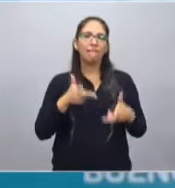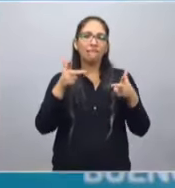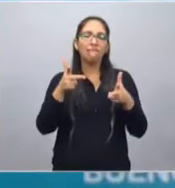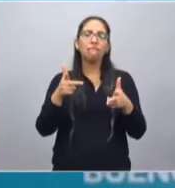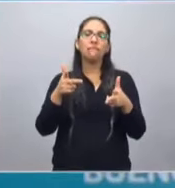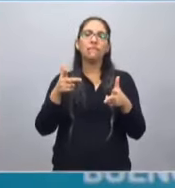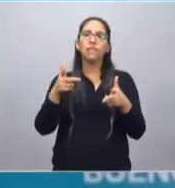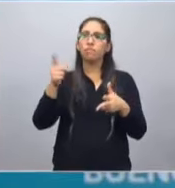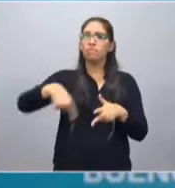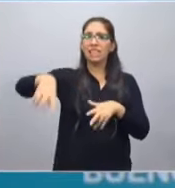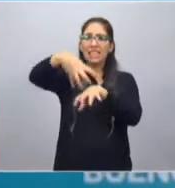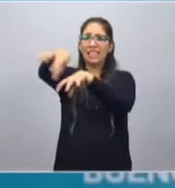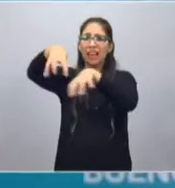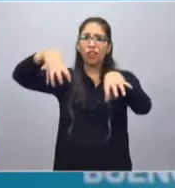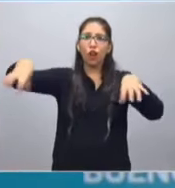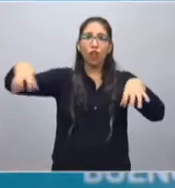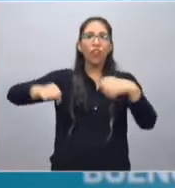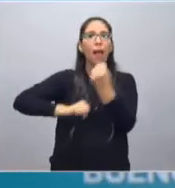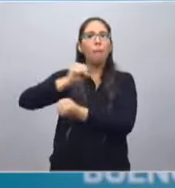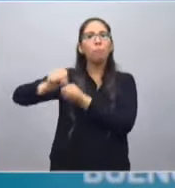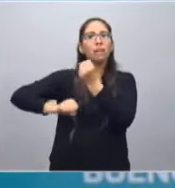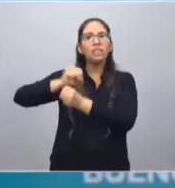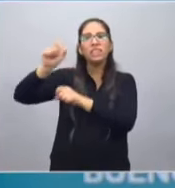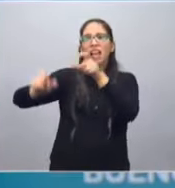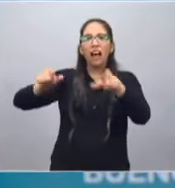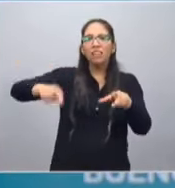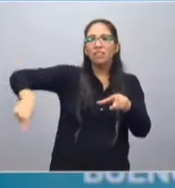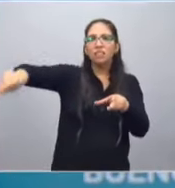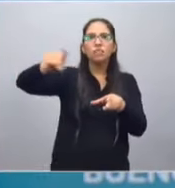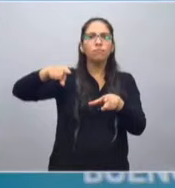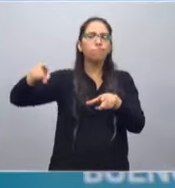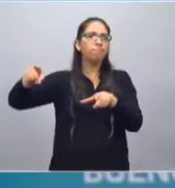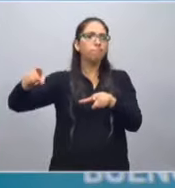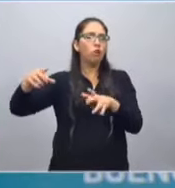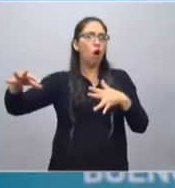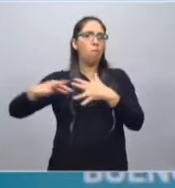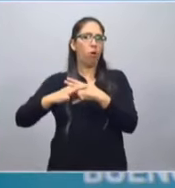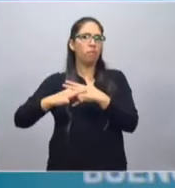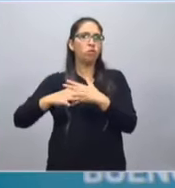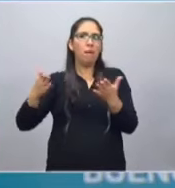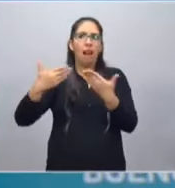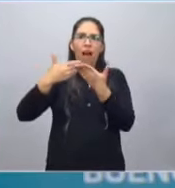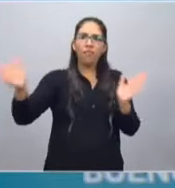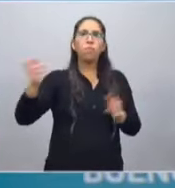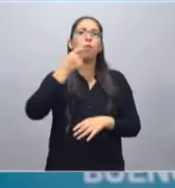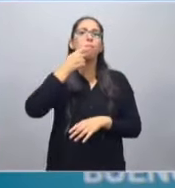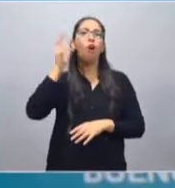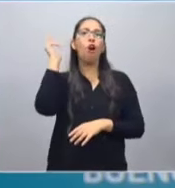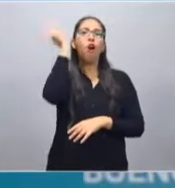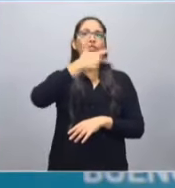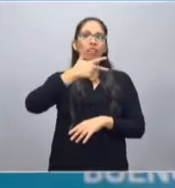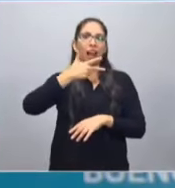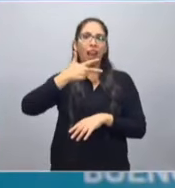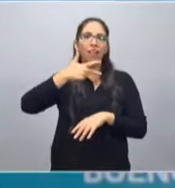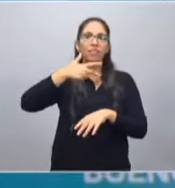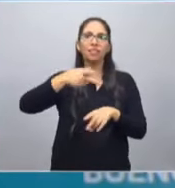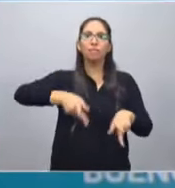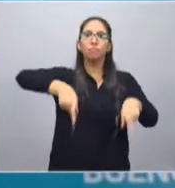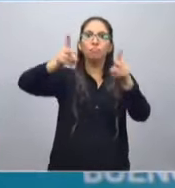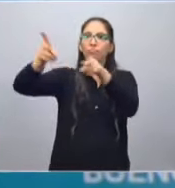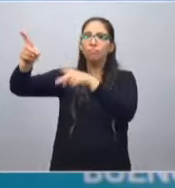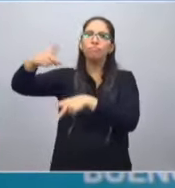empresario porque esto también requiere que que la cámara hotelera Ponga